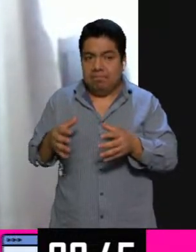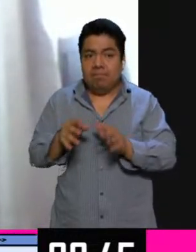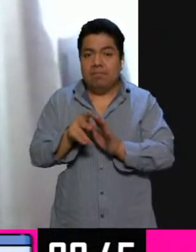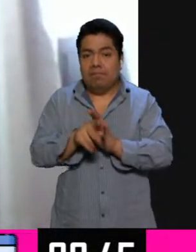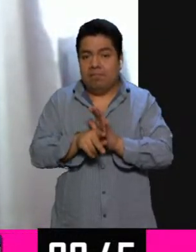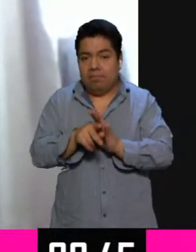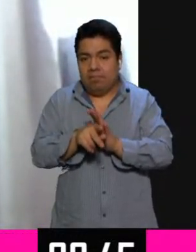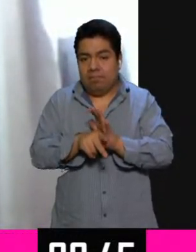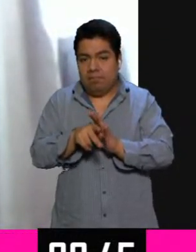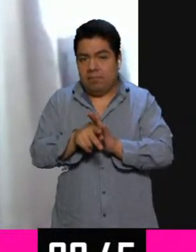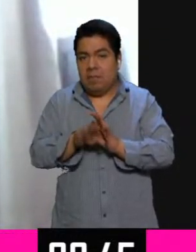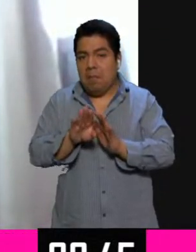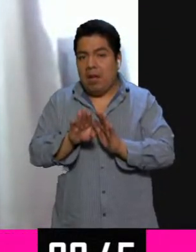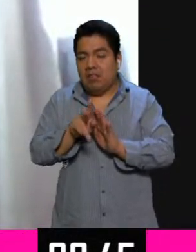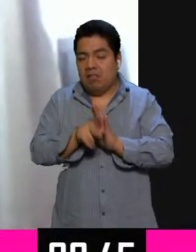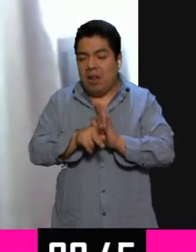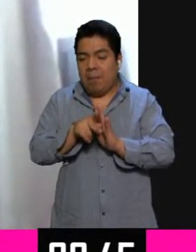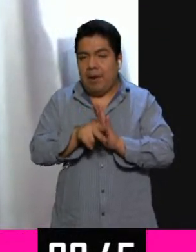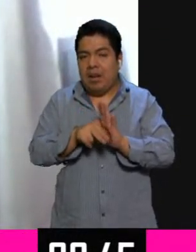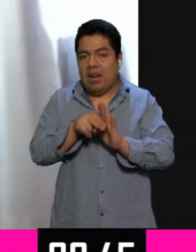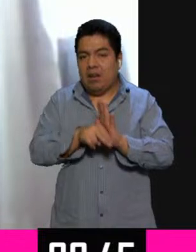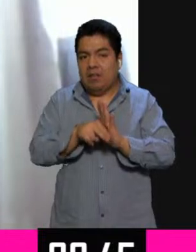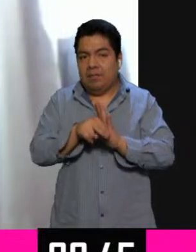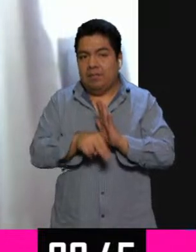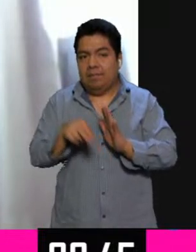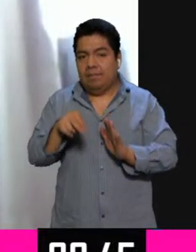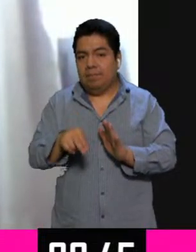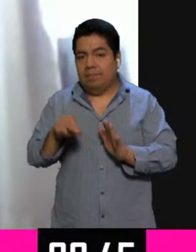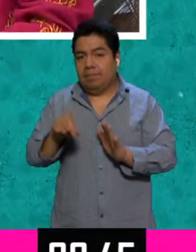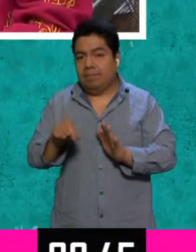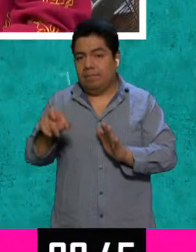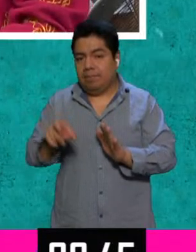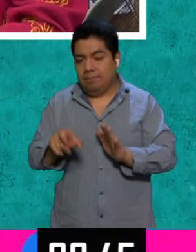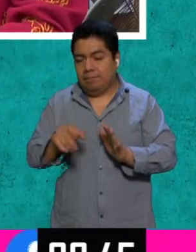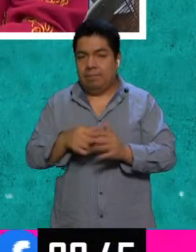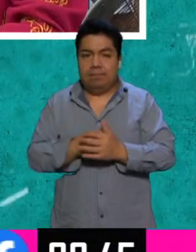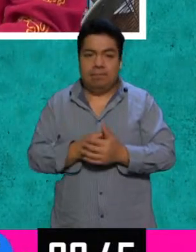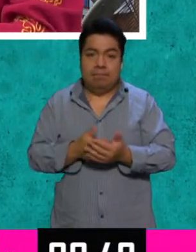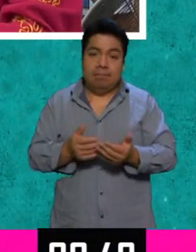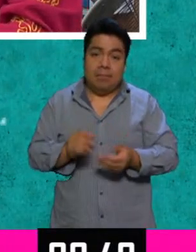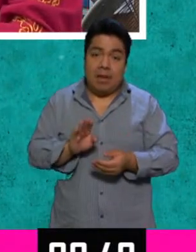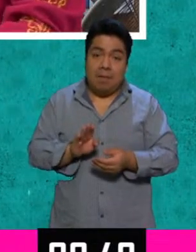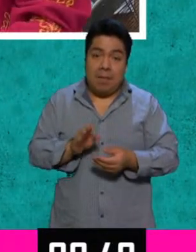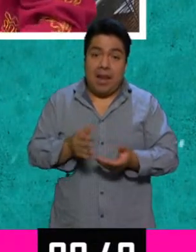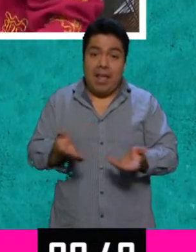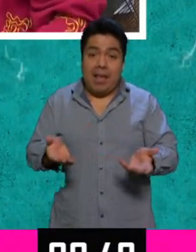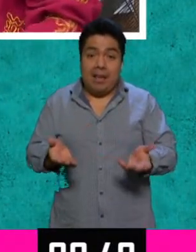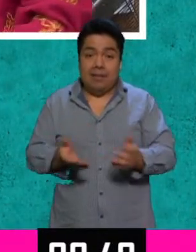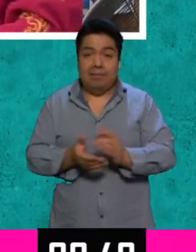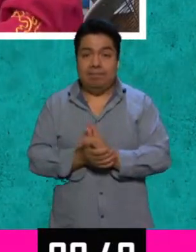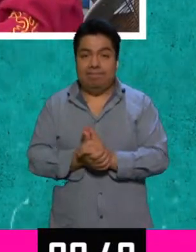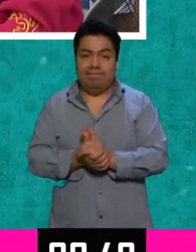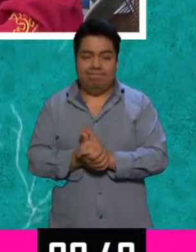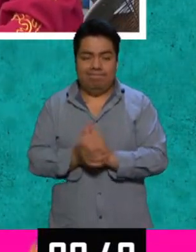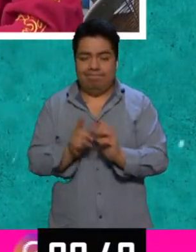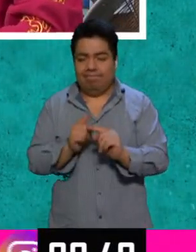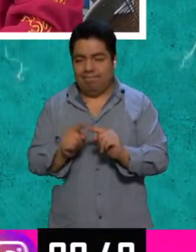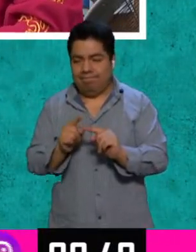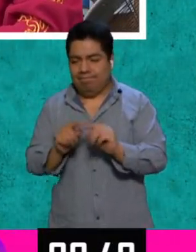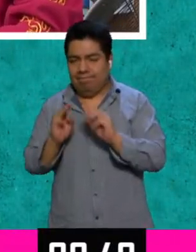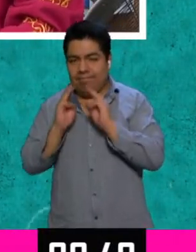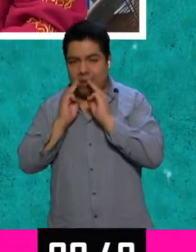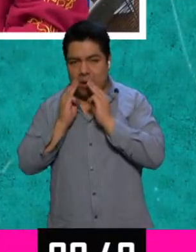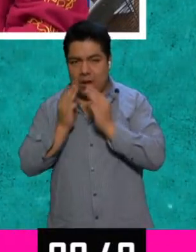de Netflix. Esta narrativa de Netflix, Sí, ¿no? Que sí. conocemos y Claro. que se da de los grandes cárteles, de todo